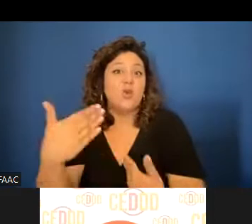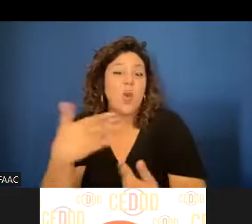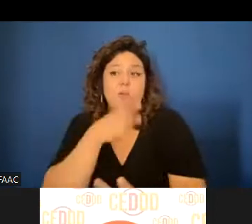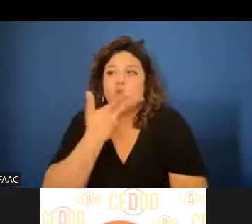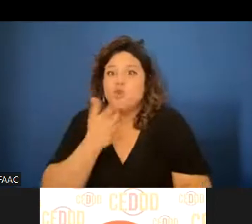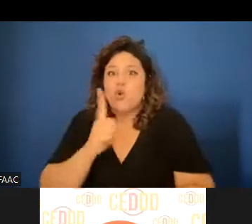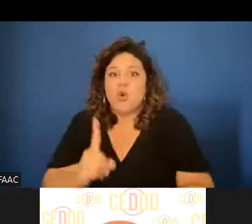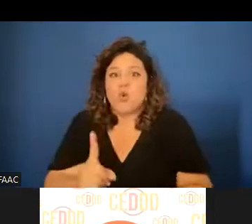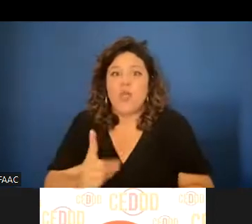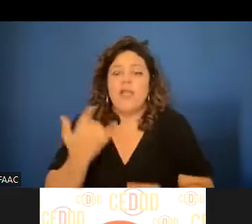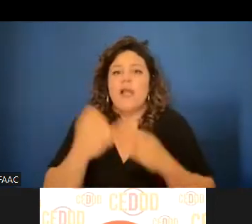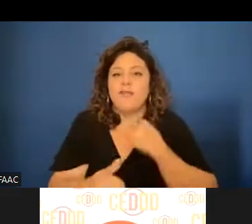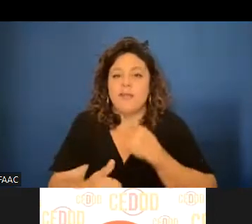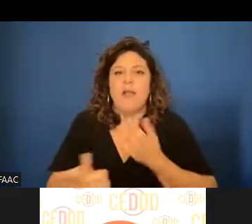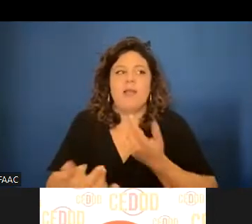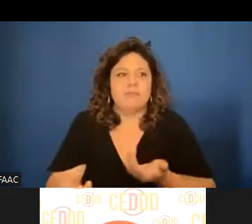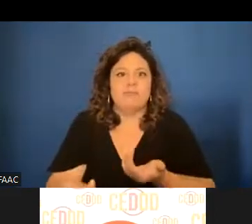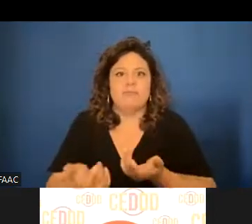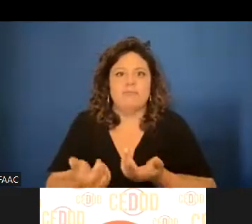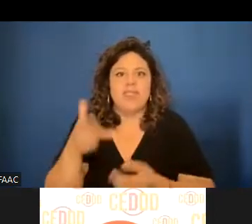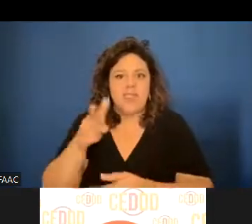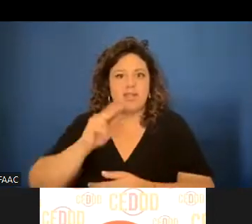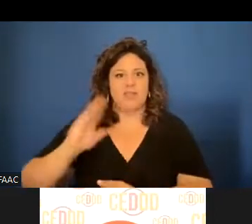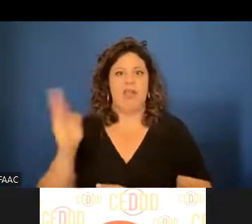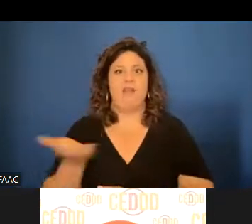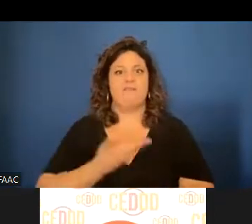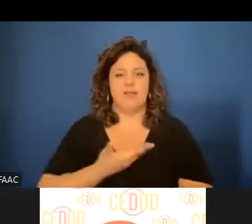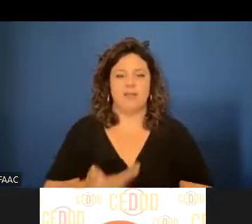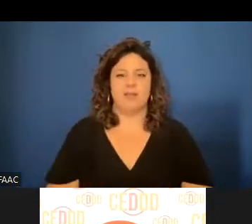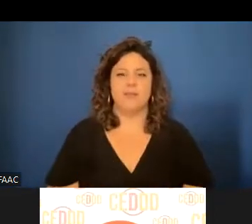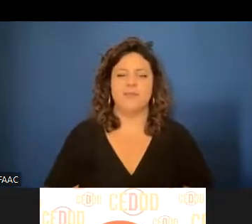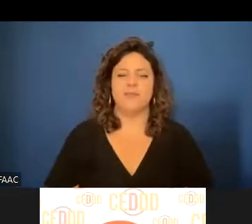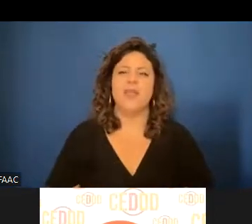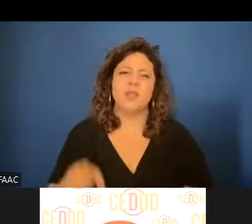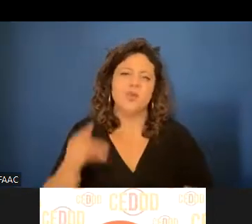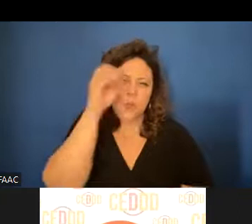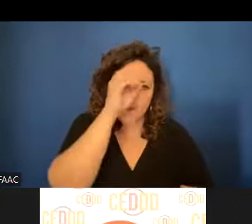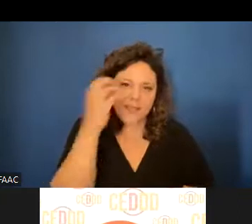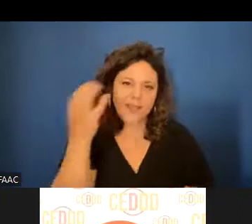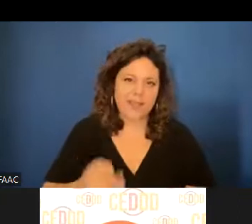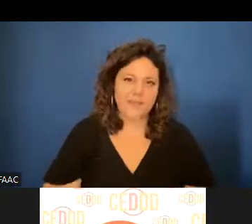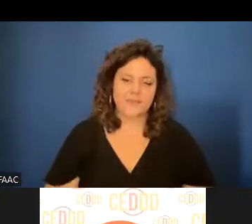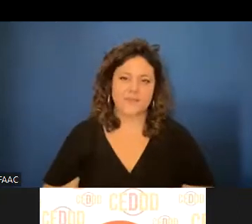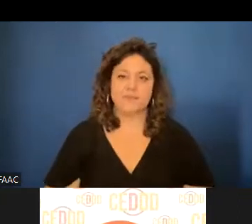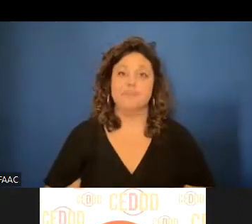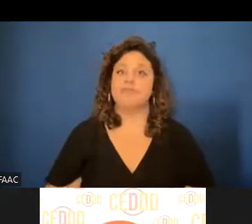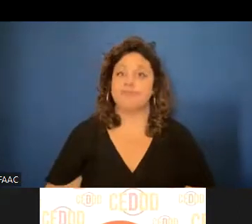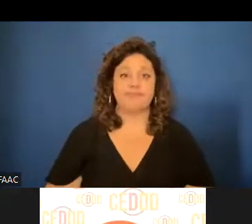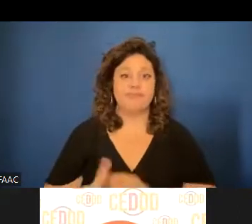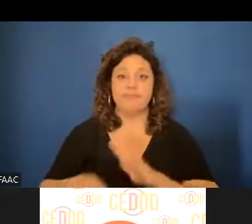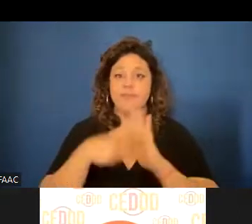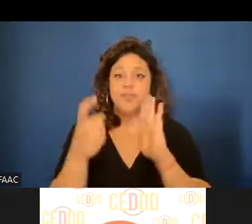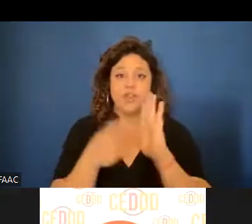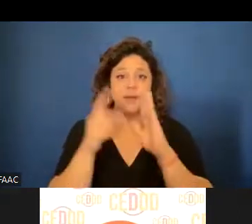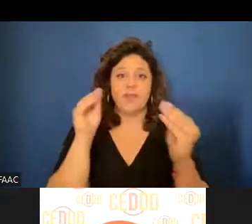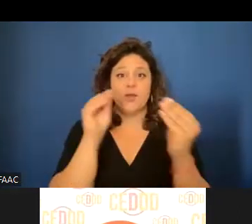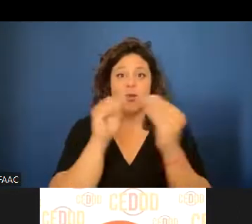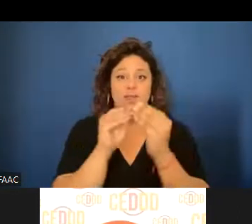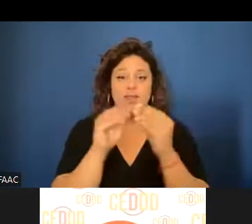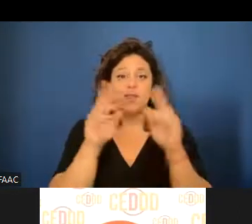y penetrar más en esa ciudadanía para que conozca sus derechos. En tu opinión, esto que ya comentábamos, estamos metidos en esta cuestión y también